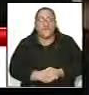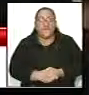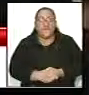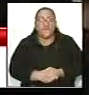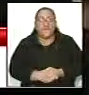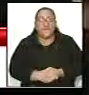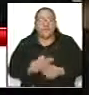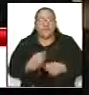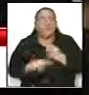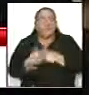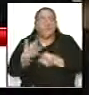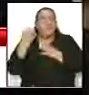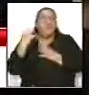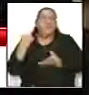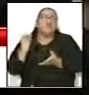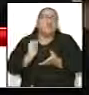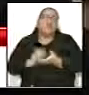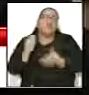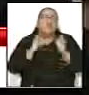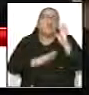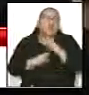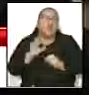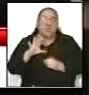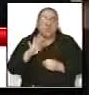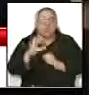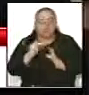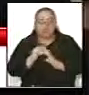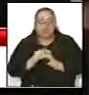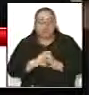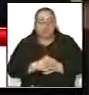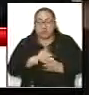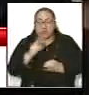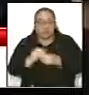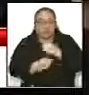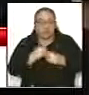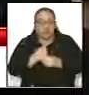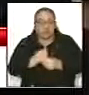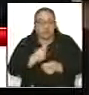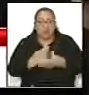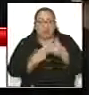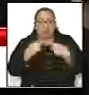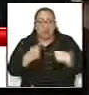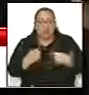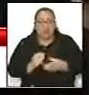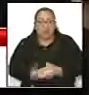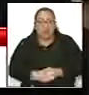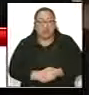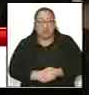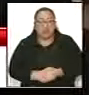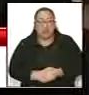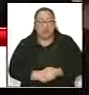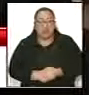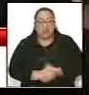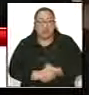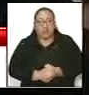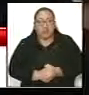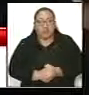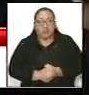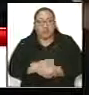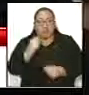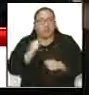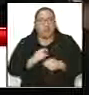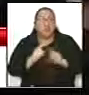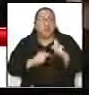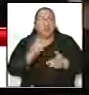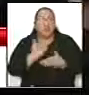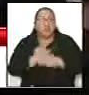una carga mayor. Esos 50 millones anuales que se están gastando sin tener nada, me hace acordar a algunos